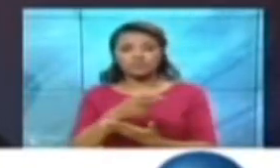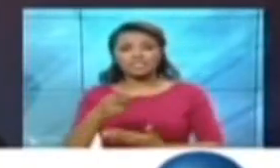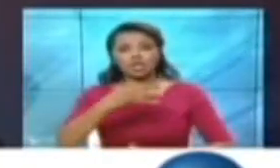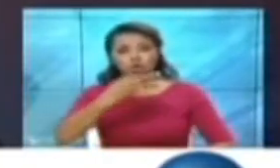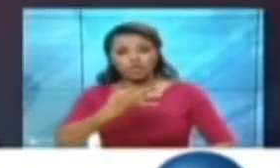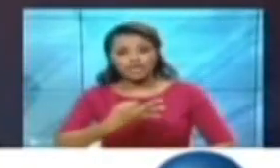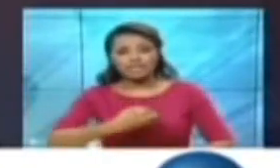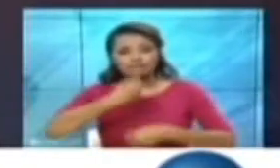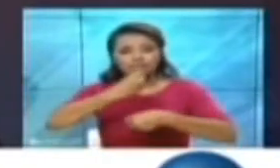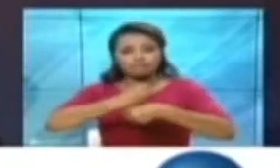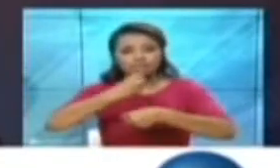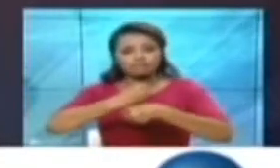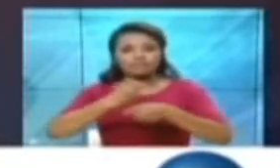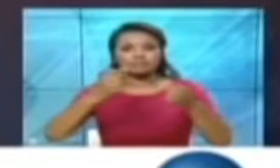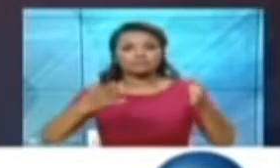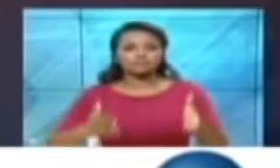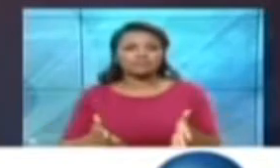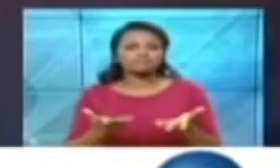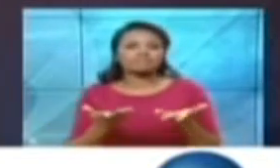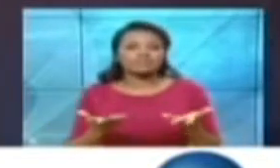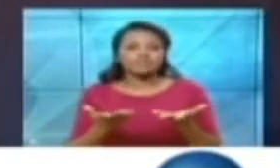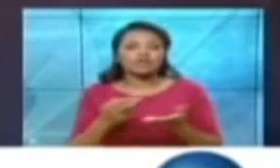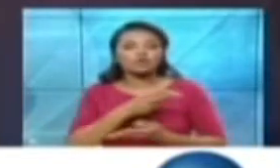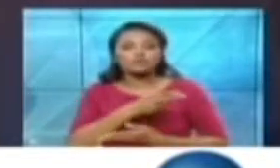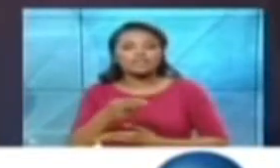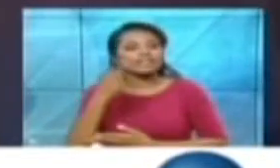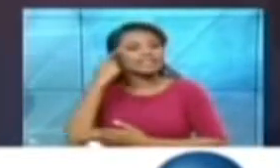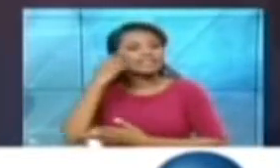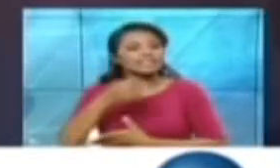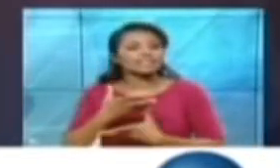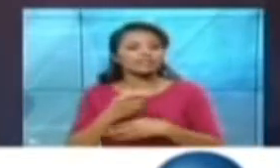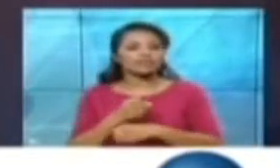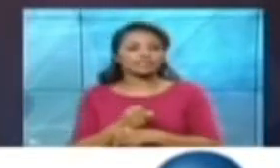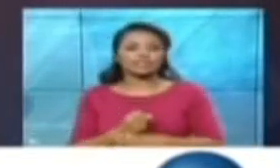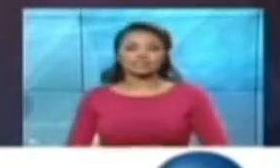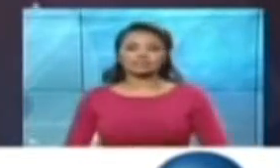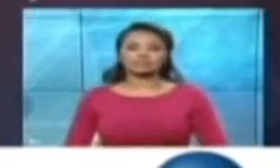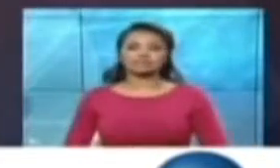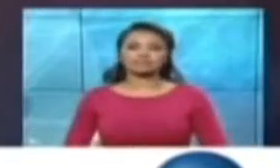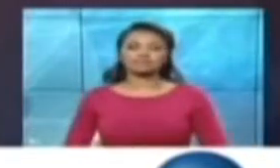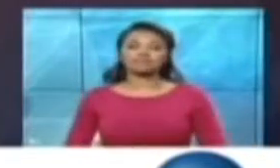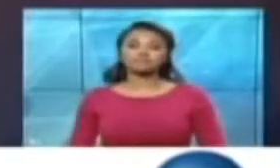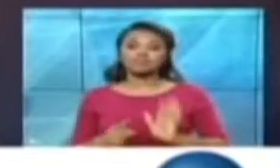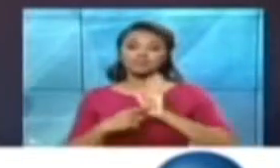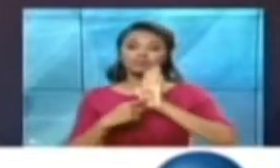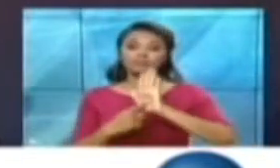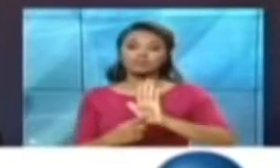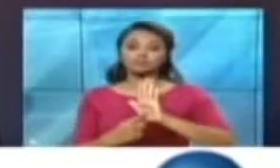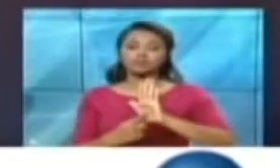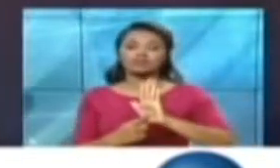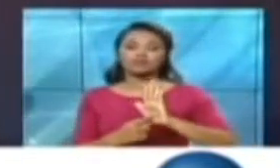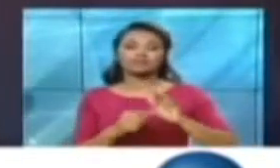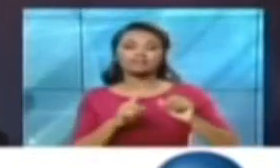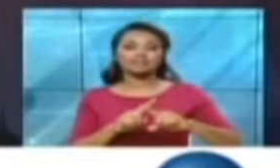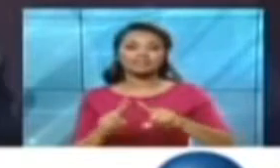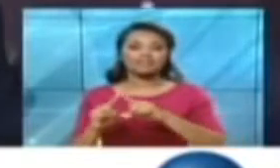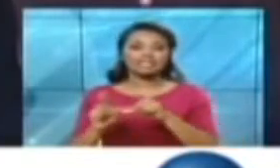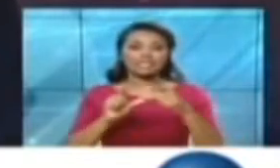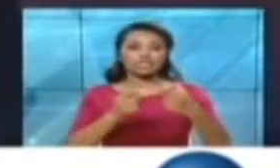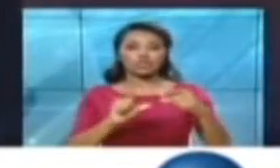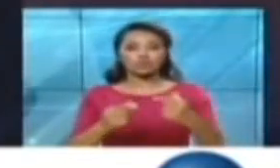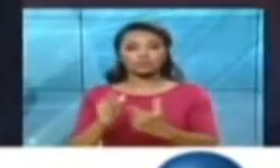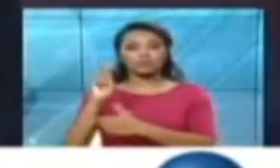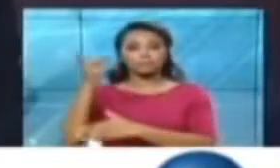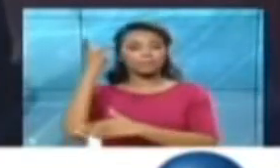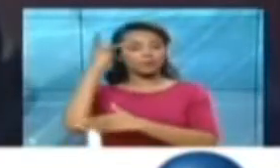trabajador a tomar el futuro como ha quedado demostrado los representantes de los partidos